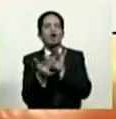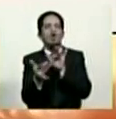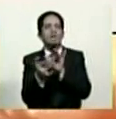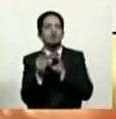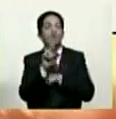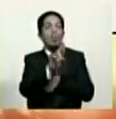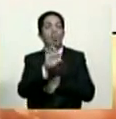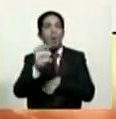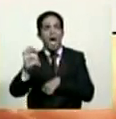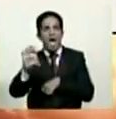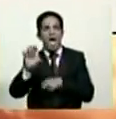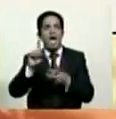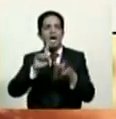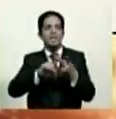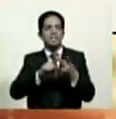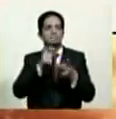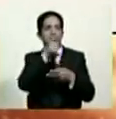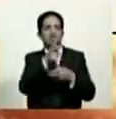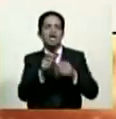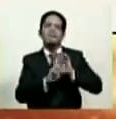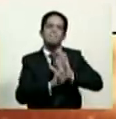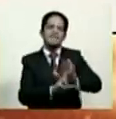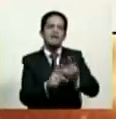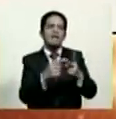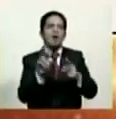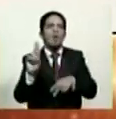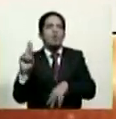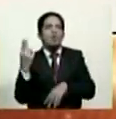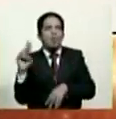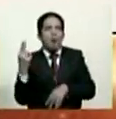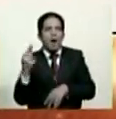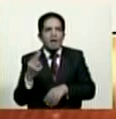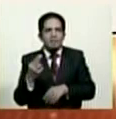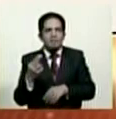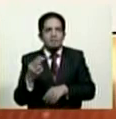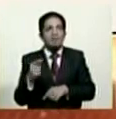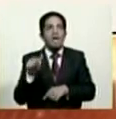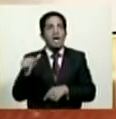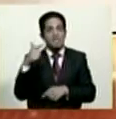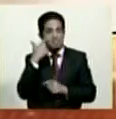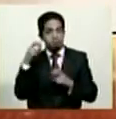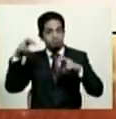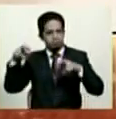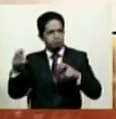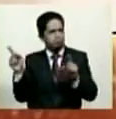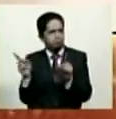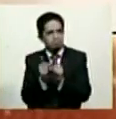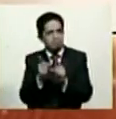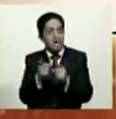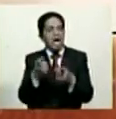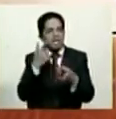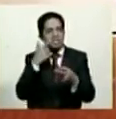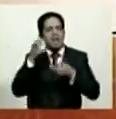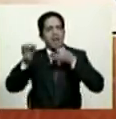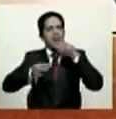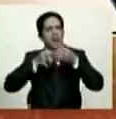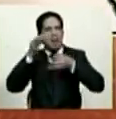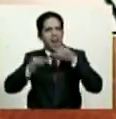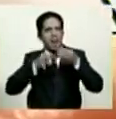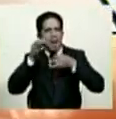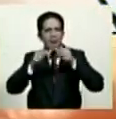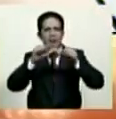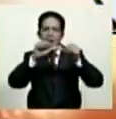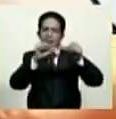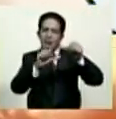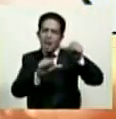Europea y representante de Uruguay. Allí fuimos extensos en la explicación del